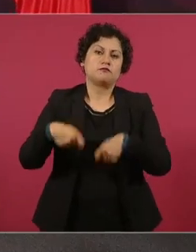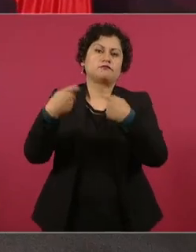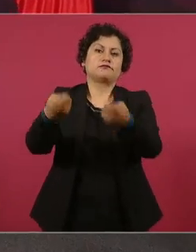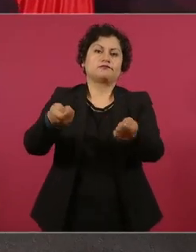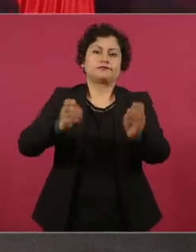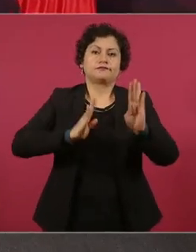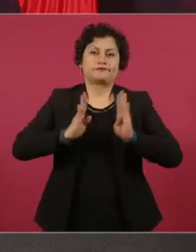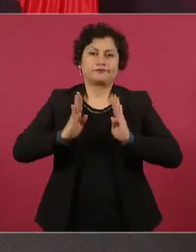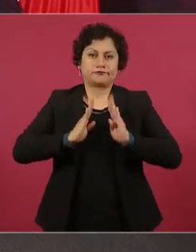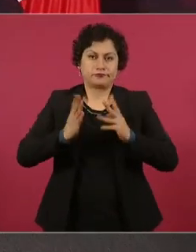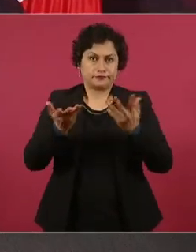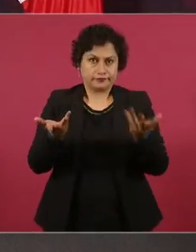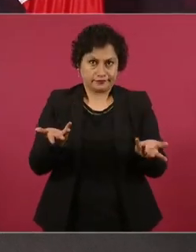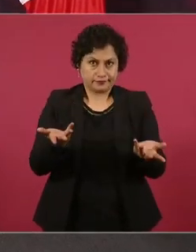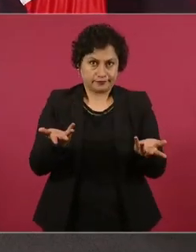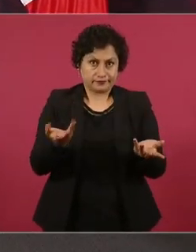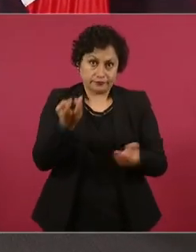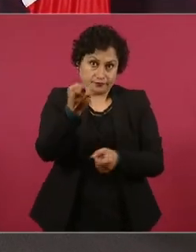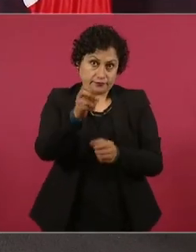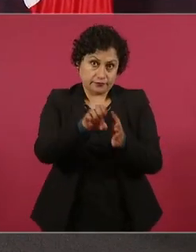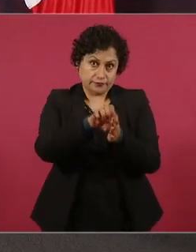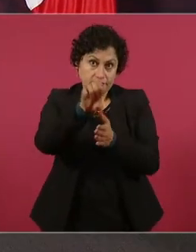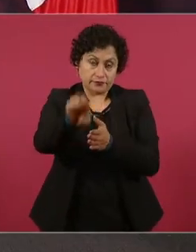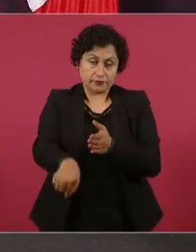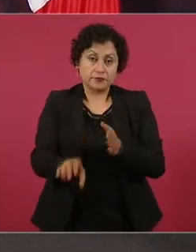Les puedo poner muchos ejemplos,